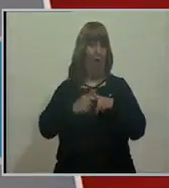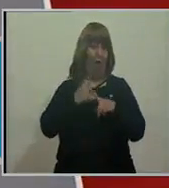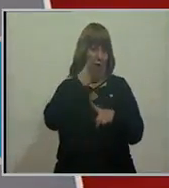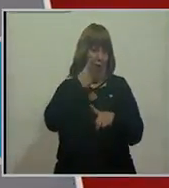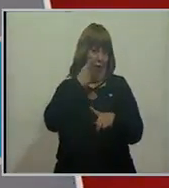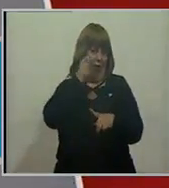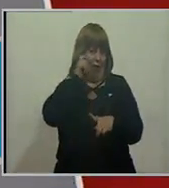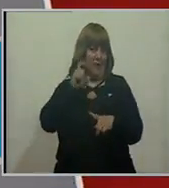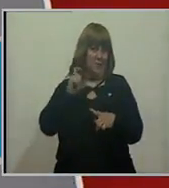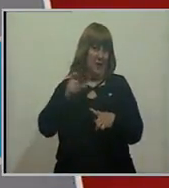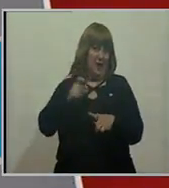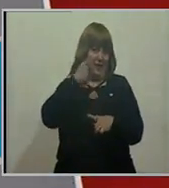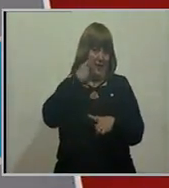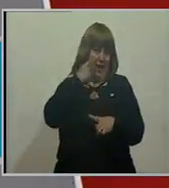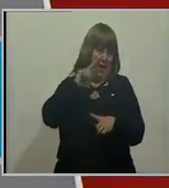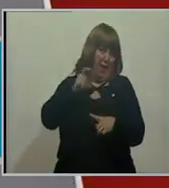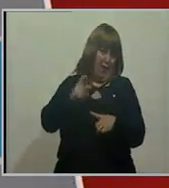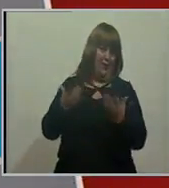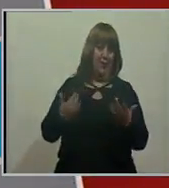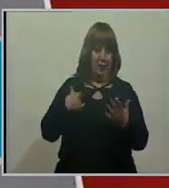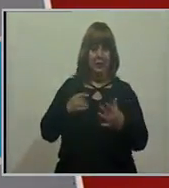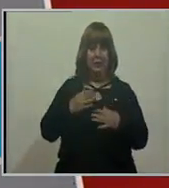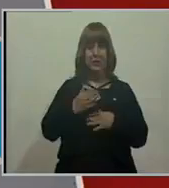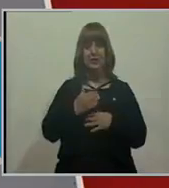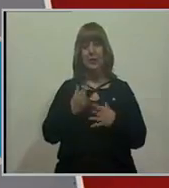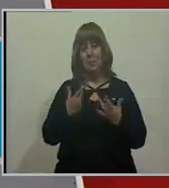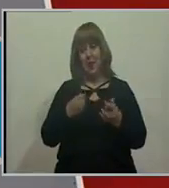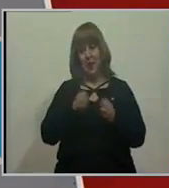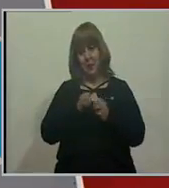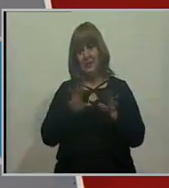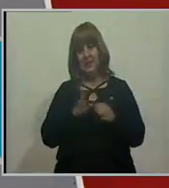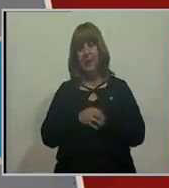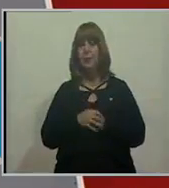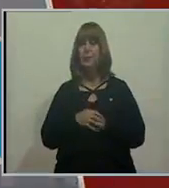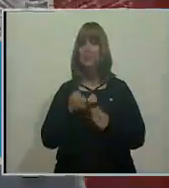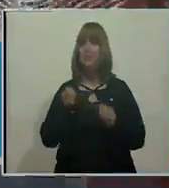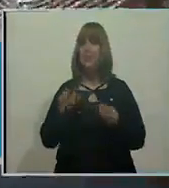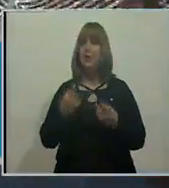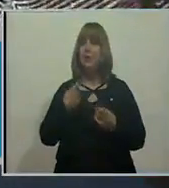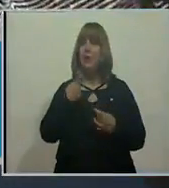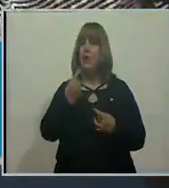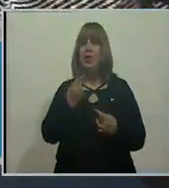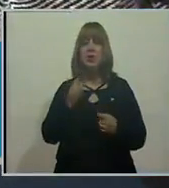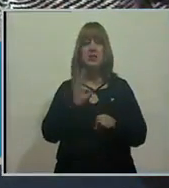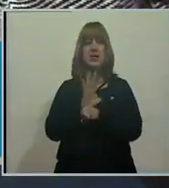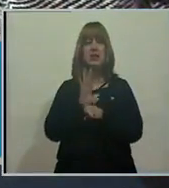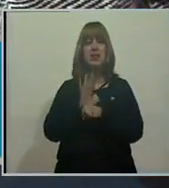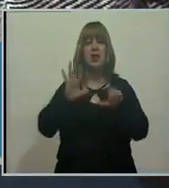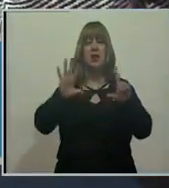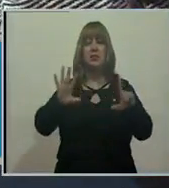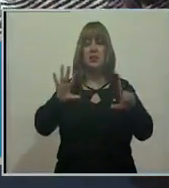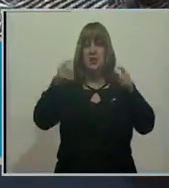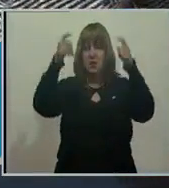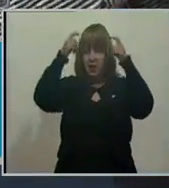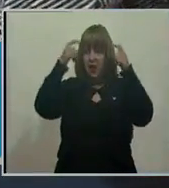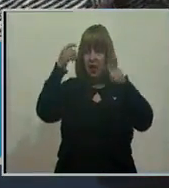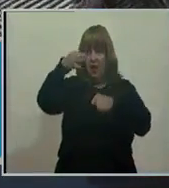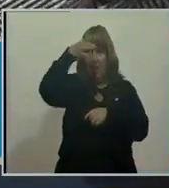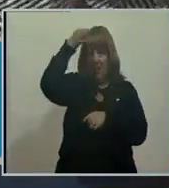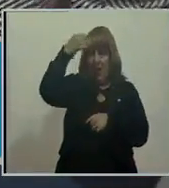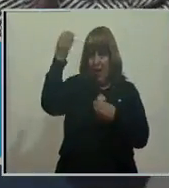bueno, arrancamos tempranito este año. Para aquellos que no conocen Siete Reinas, ¿qué es? Porque muchos, viste, que dicen que es una obra de teatro, que es